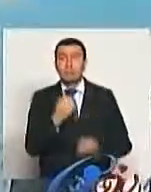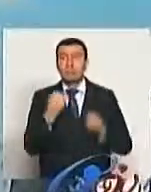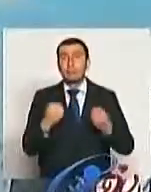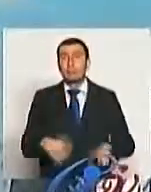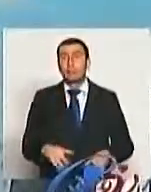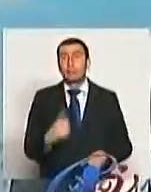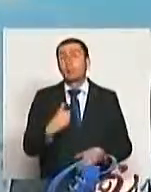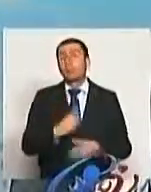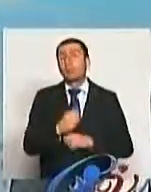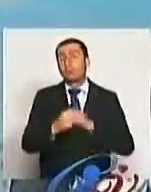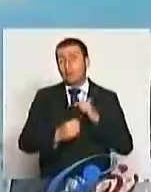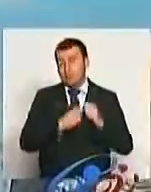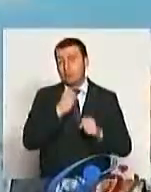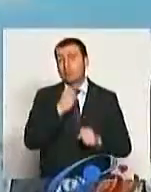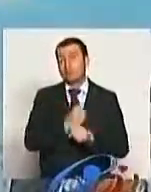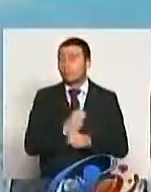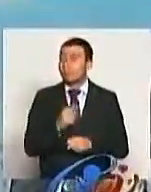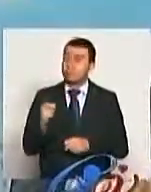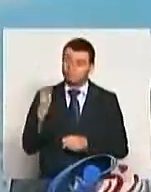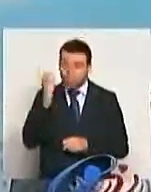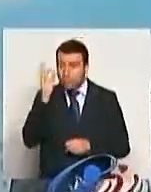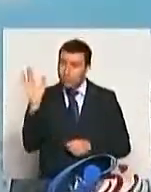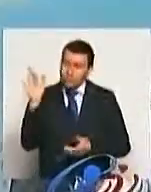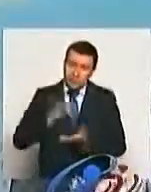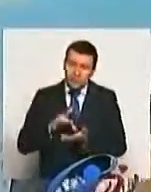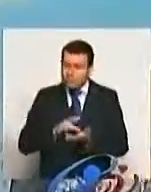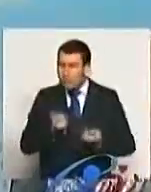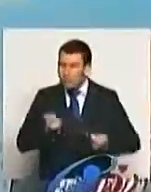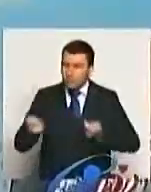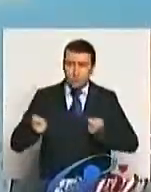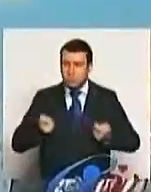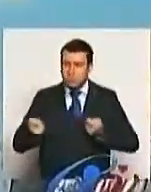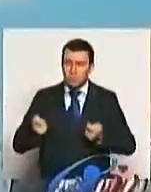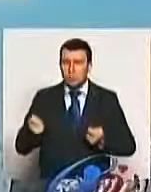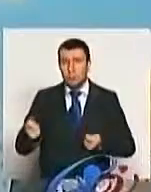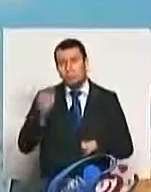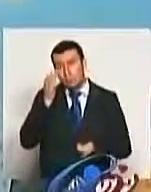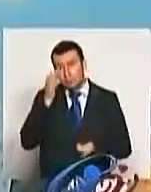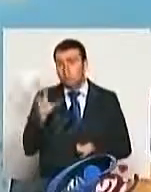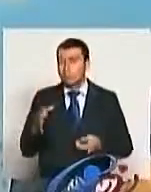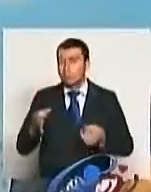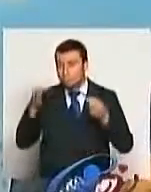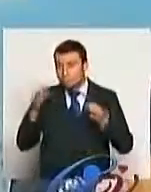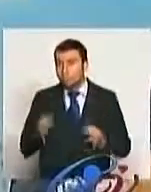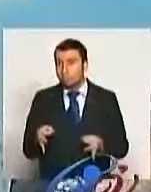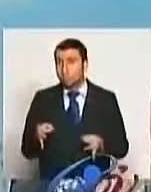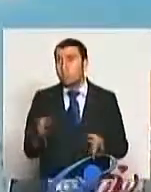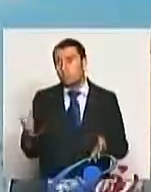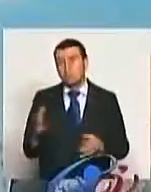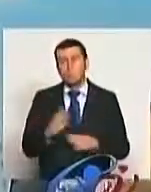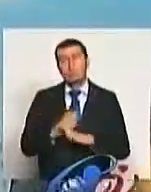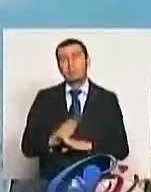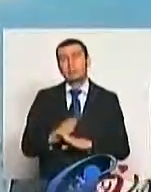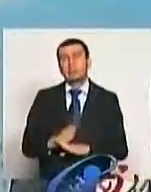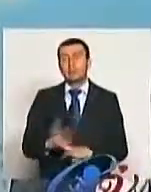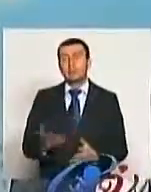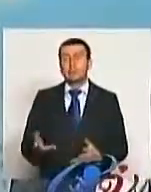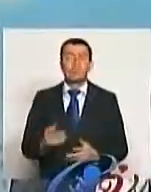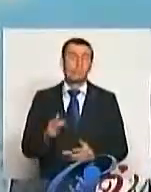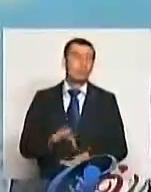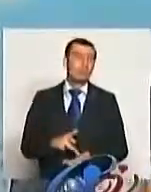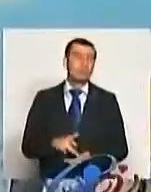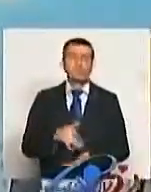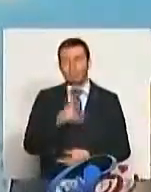o más de un año de posibilidades de tratamiento de la paciente, de tener un diagnóstico definido para poder hacer